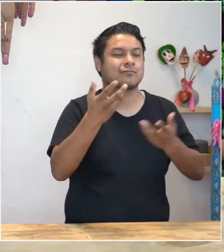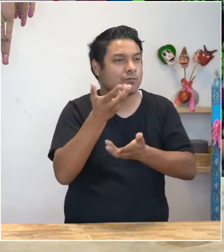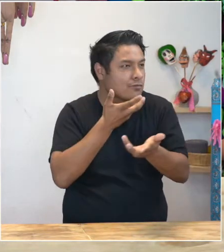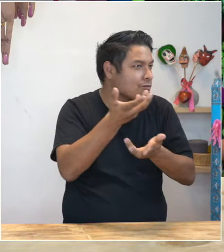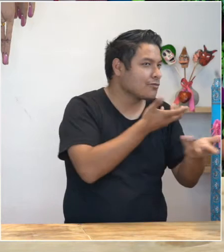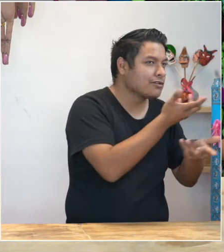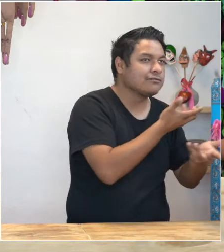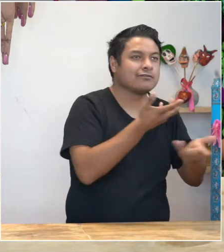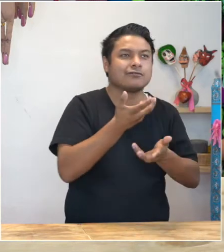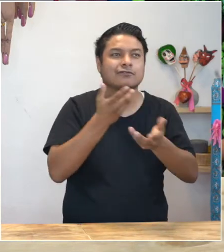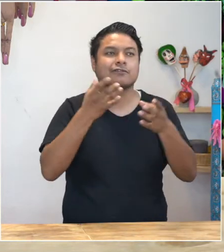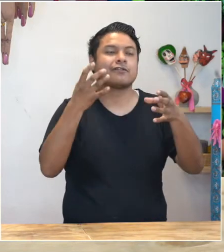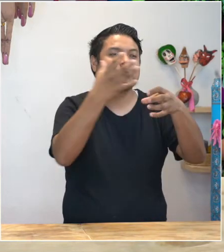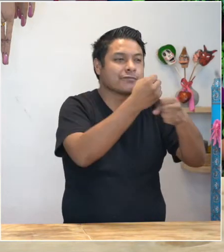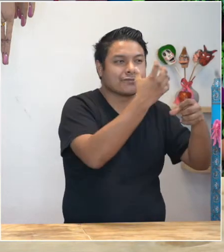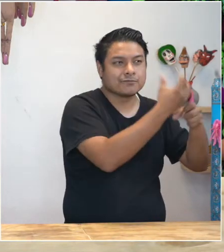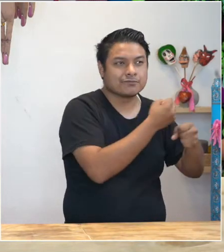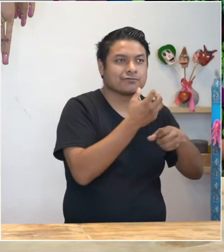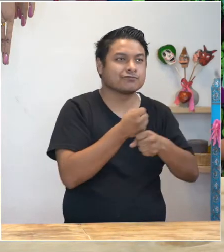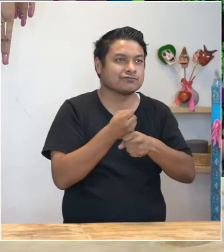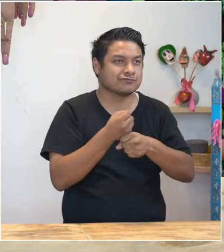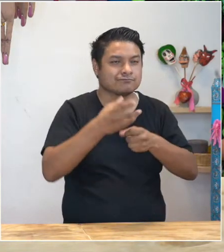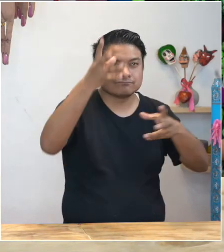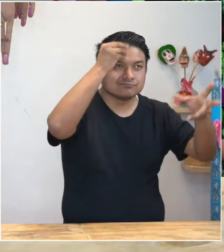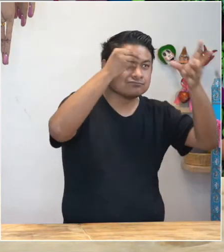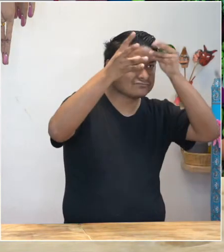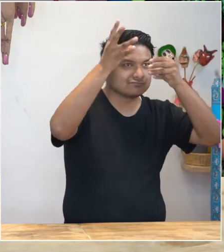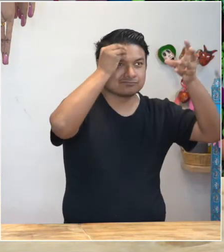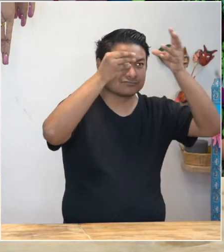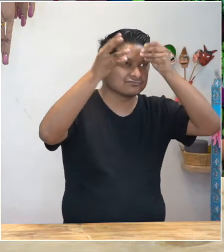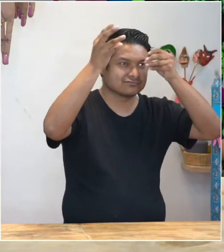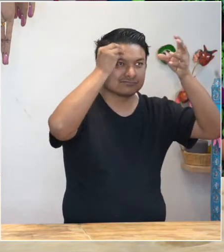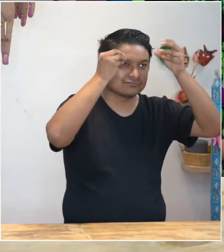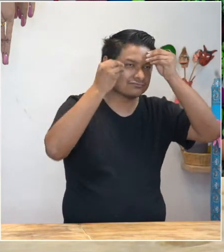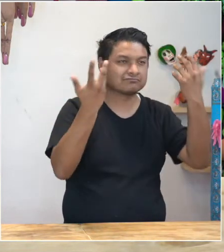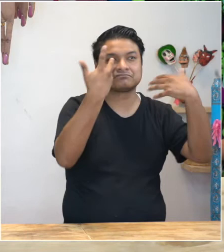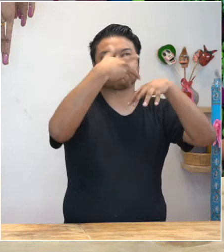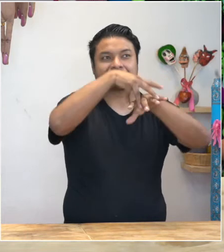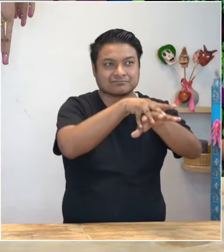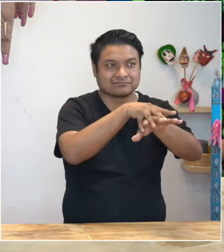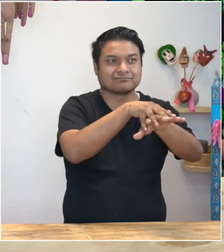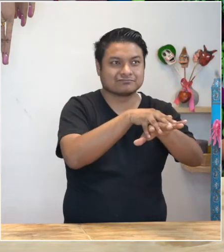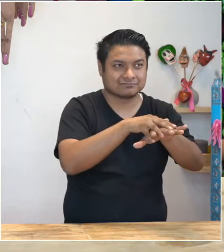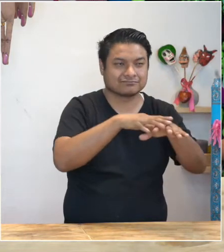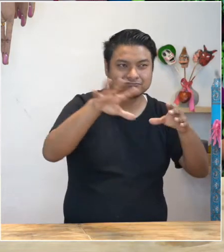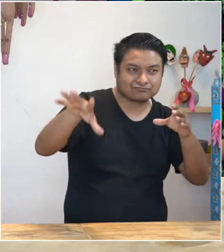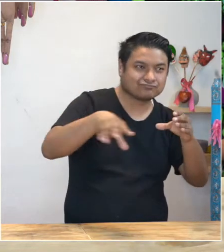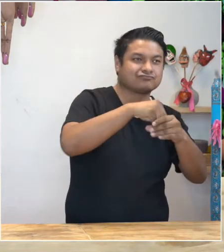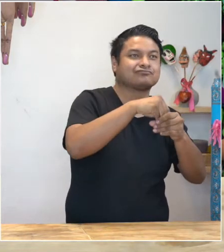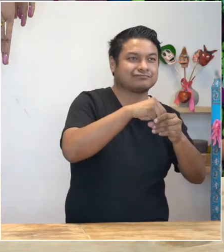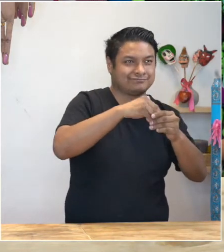Yéndonos a la parte de que ellos necesitaban acudir a servicios, acudir a hacer algún trámite, algún pago, algunas de